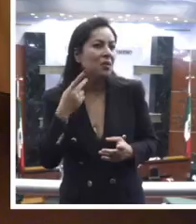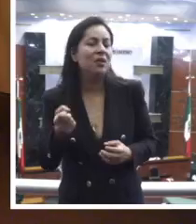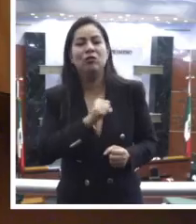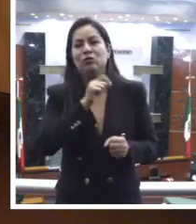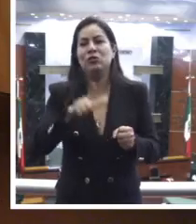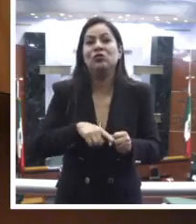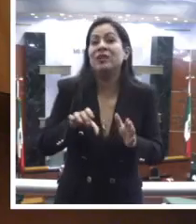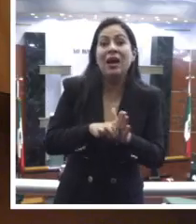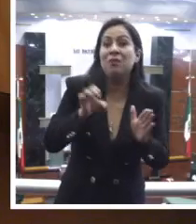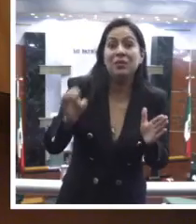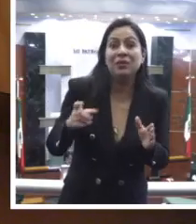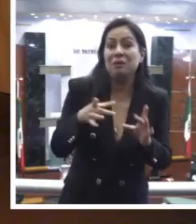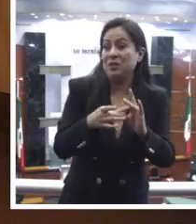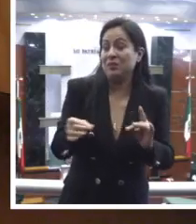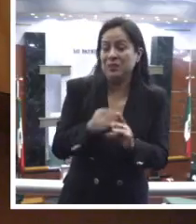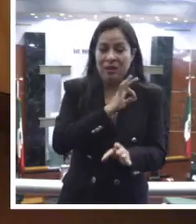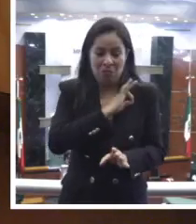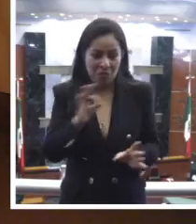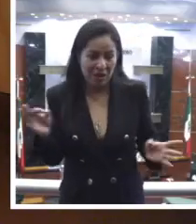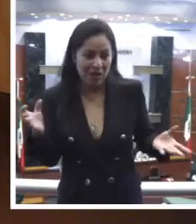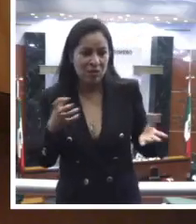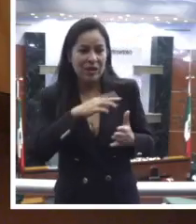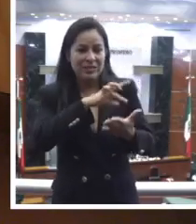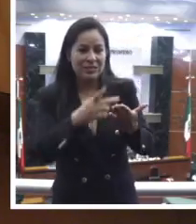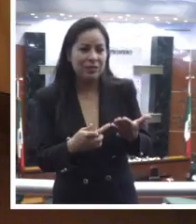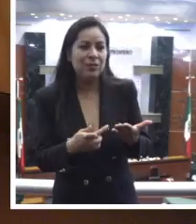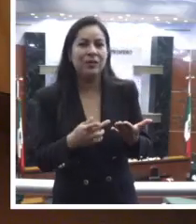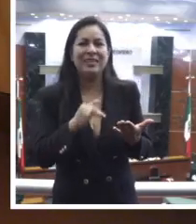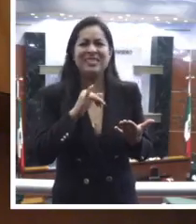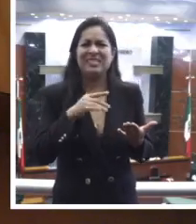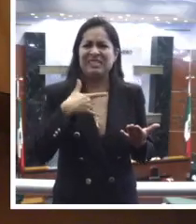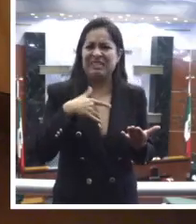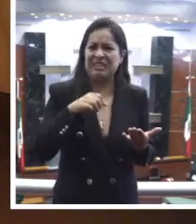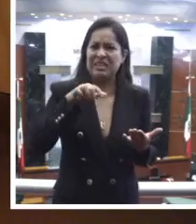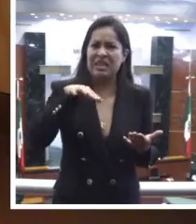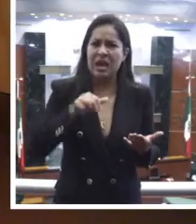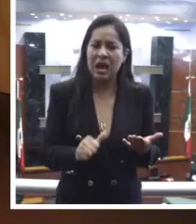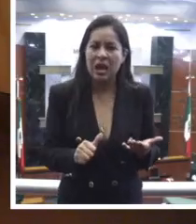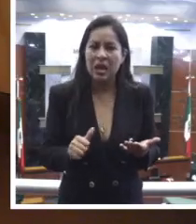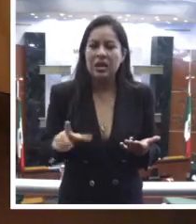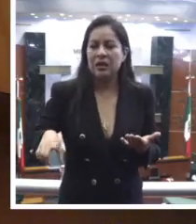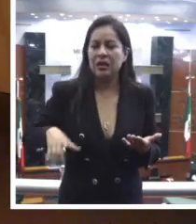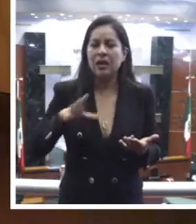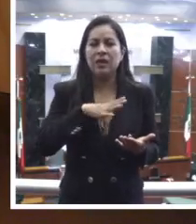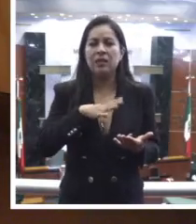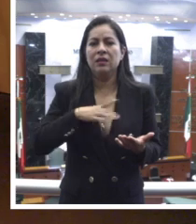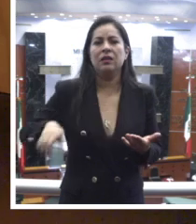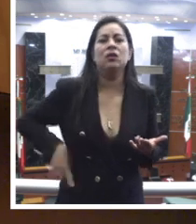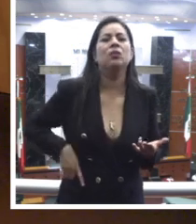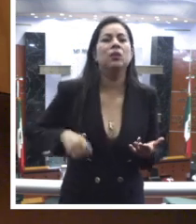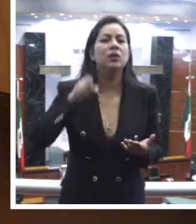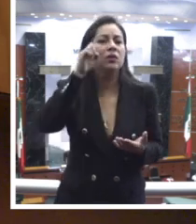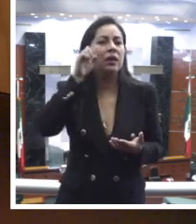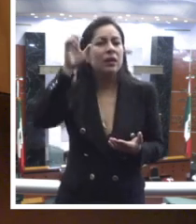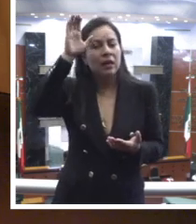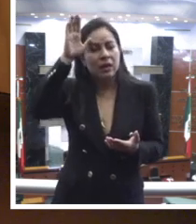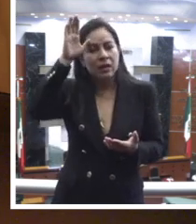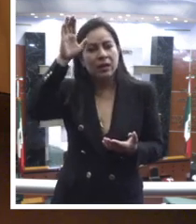social, por ejemplo, podría mencionar este programa insignia que tiene el gobierno de la maestra Evelyn Salgado, que